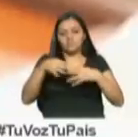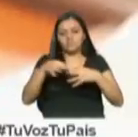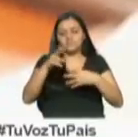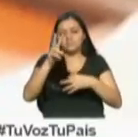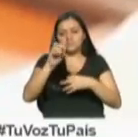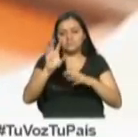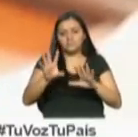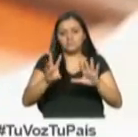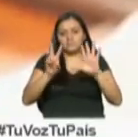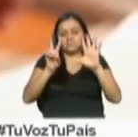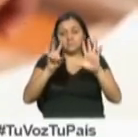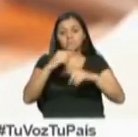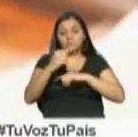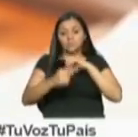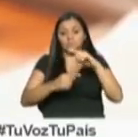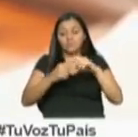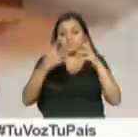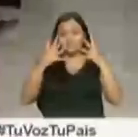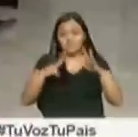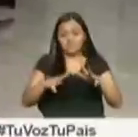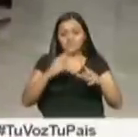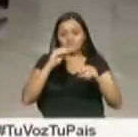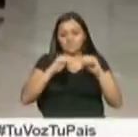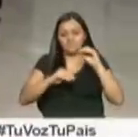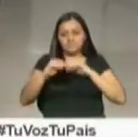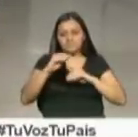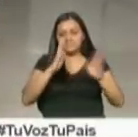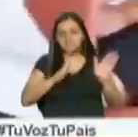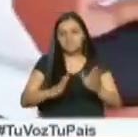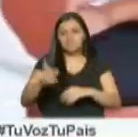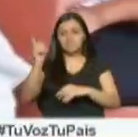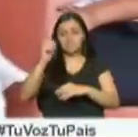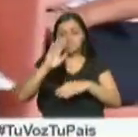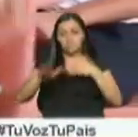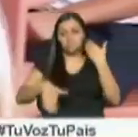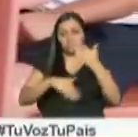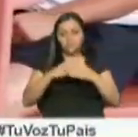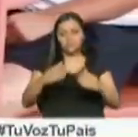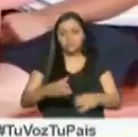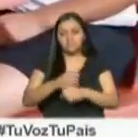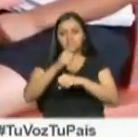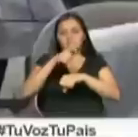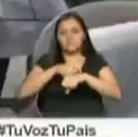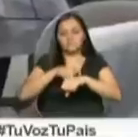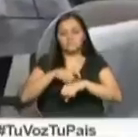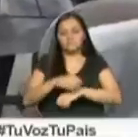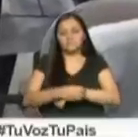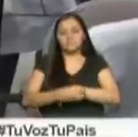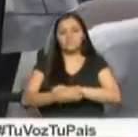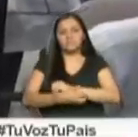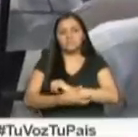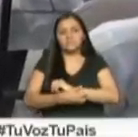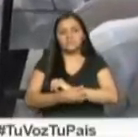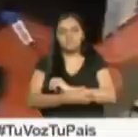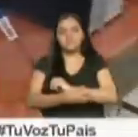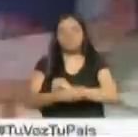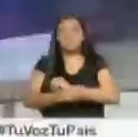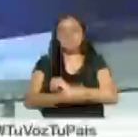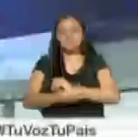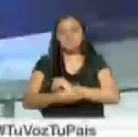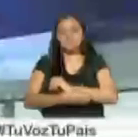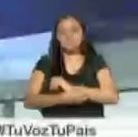de 2017, para lo cual deben implementar las acciones necesarias para recuperar dicho día.